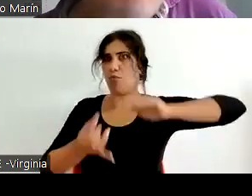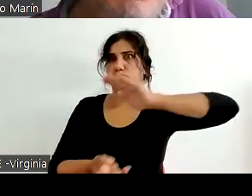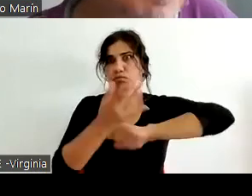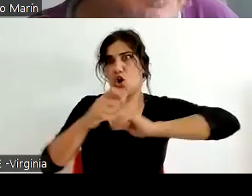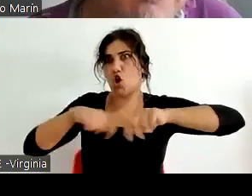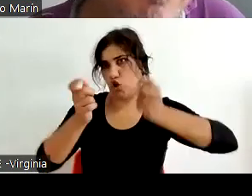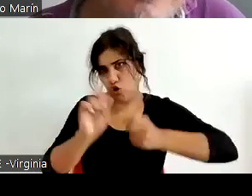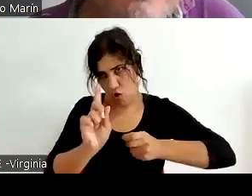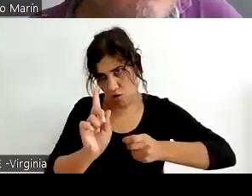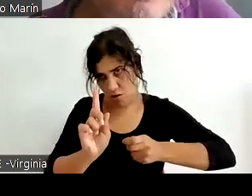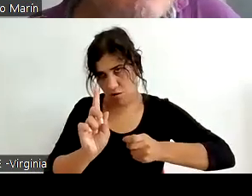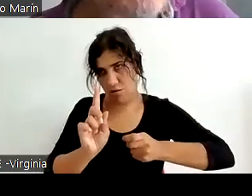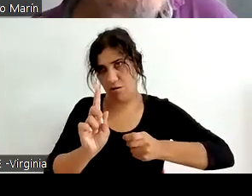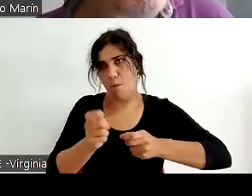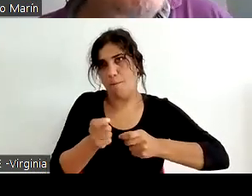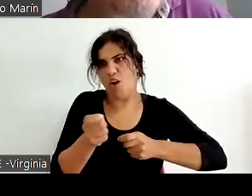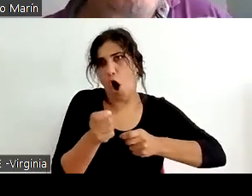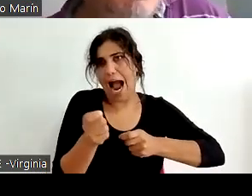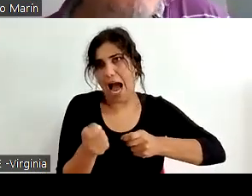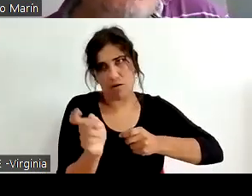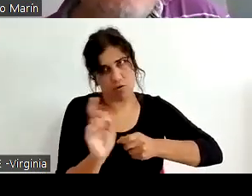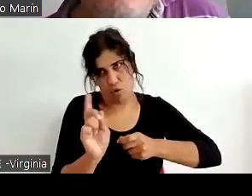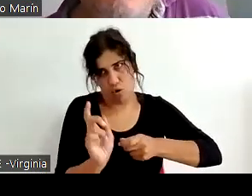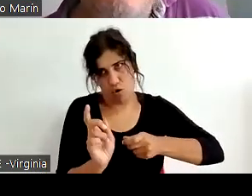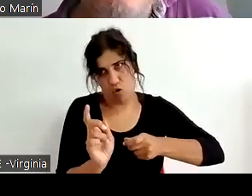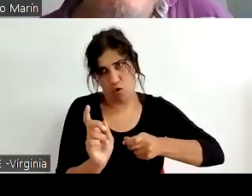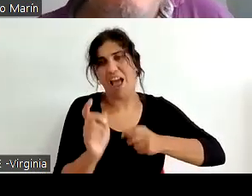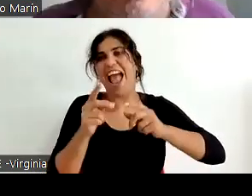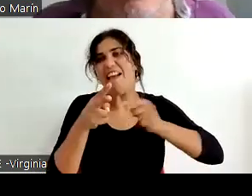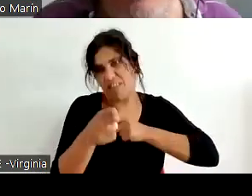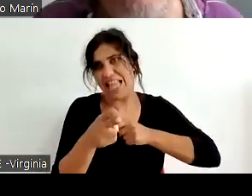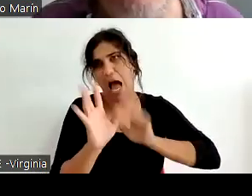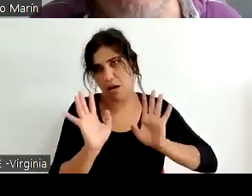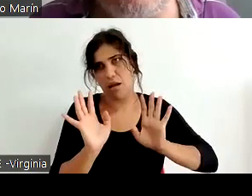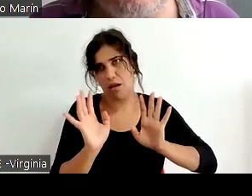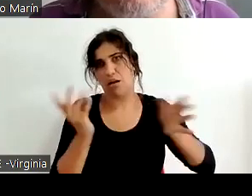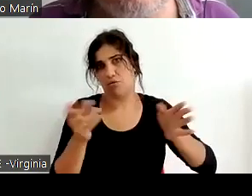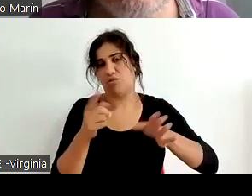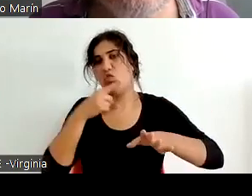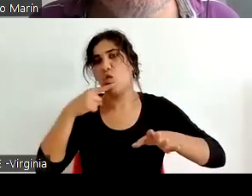Y el movimiento, evidentemente, debe ser lento, tranquilo y siempre limitado por la aparición de dolor en la zona.